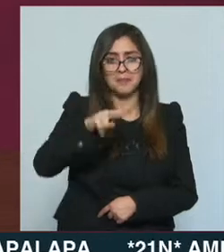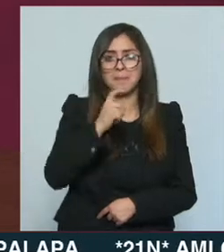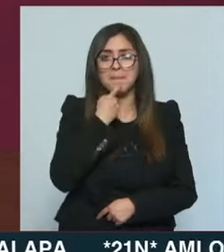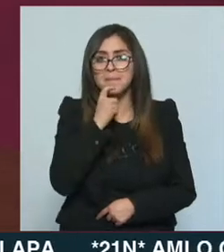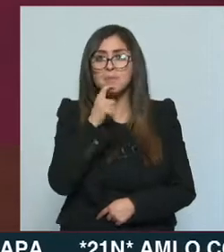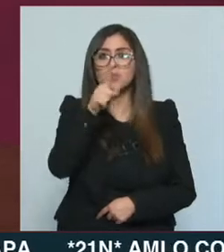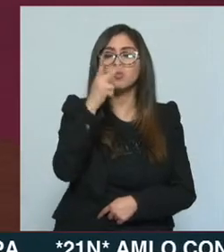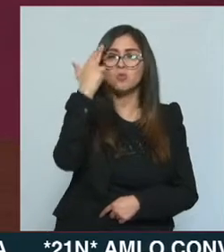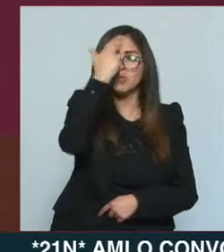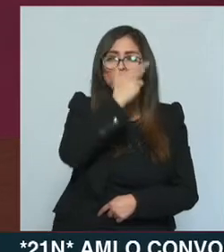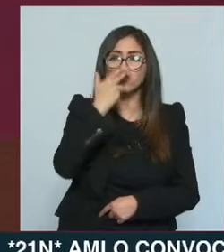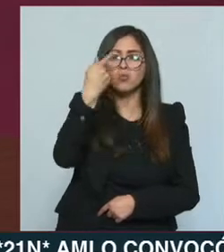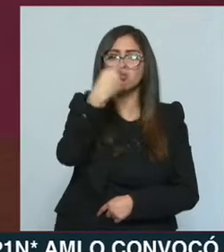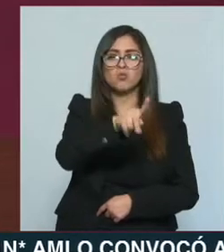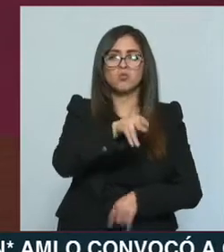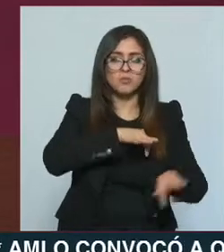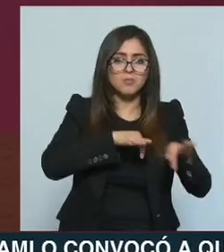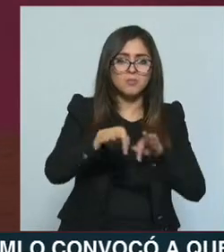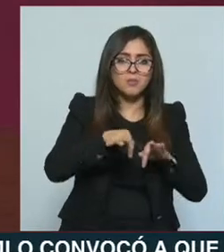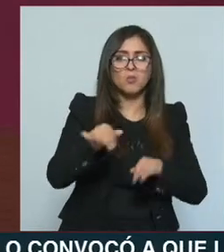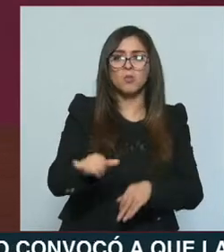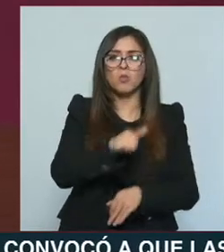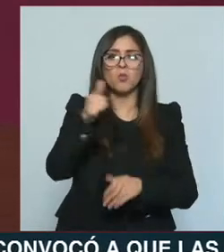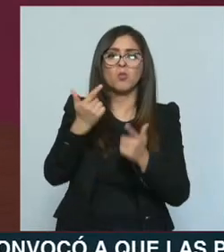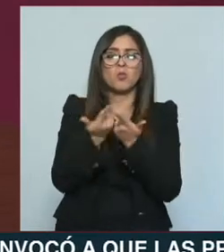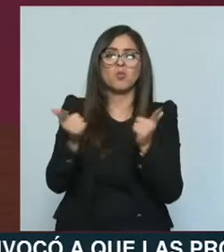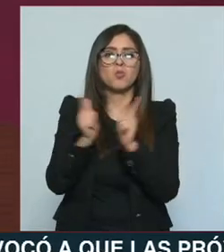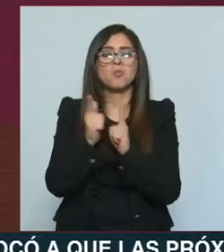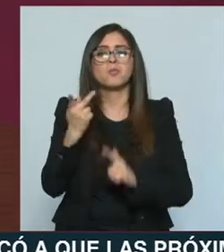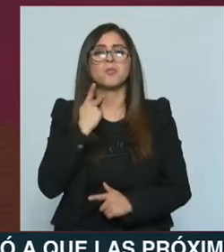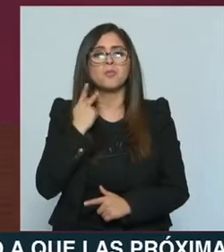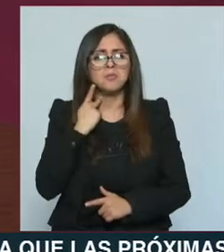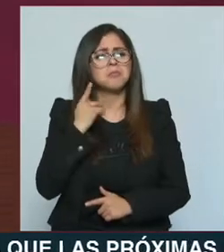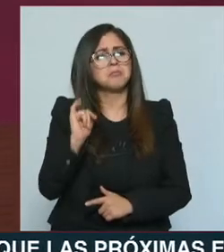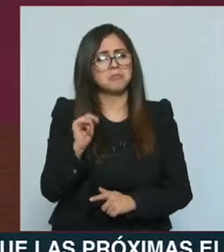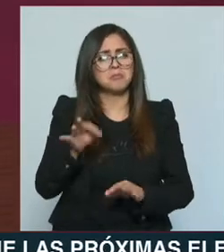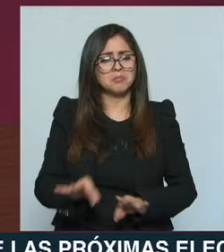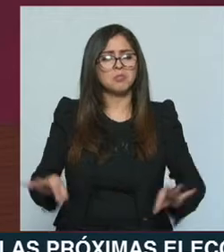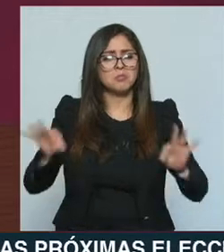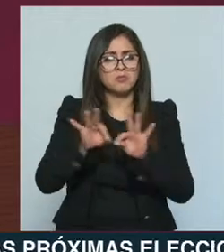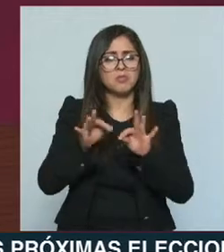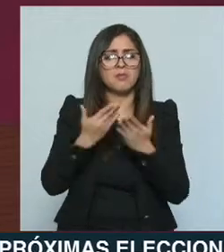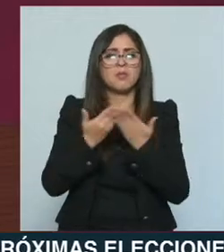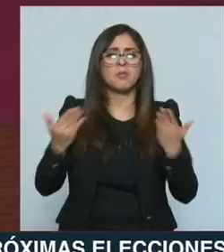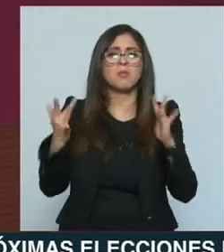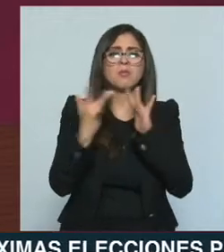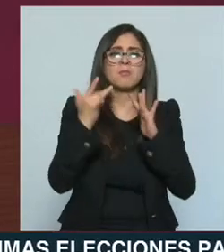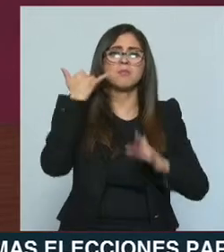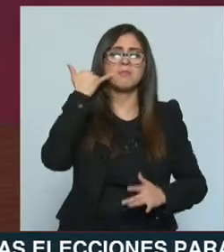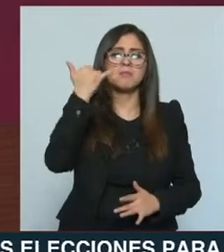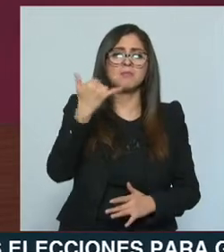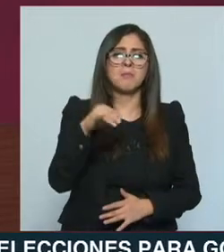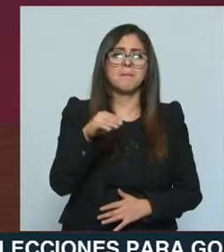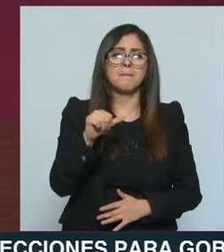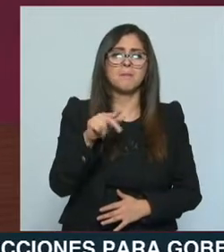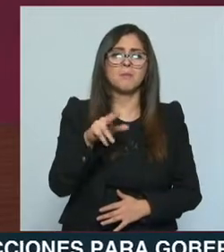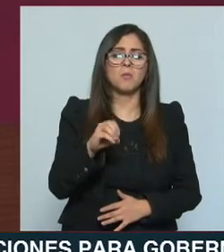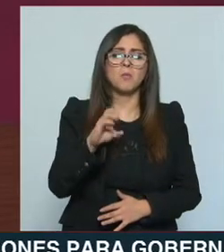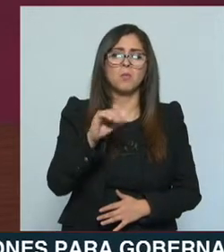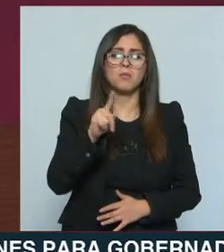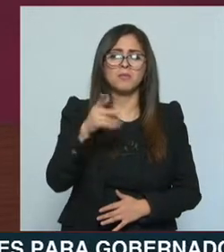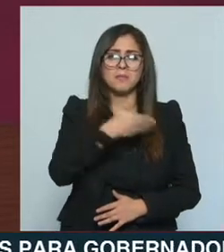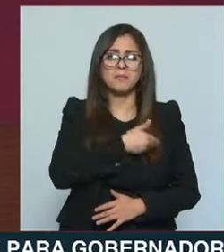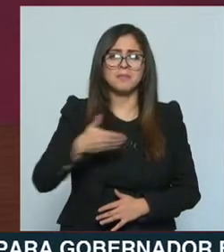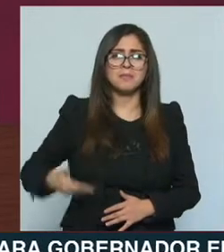Hacer el análisis también de la oposición, pues es de gran importancia. Es por eso que el día de hoy nos acompaña en la línea telefónica Marco Cortés. Él es presidente